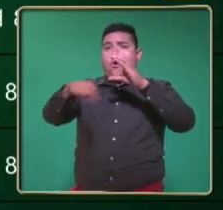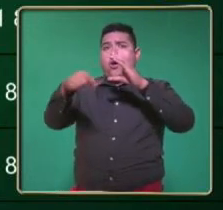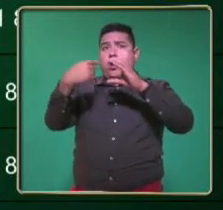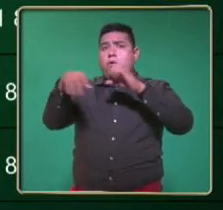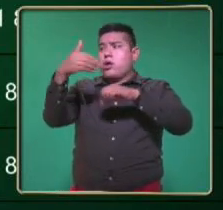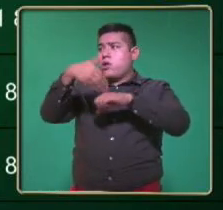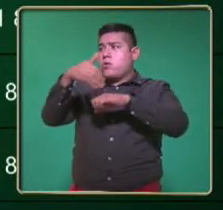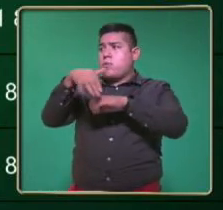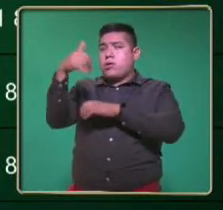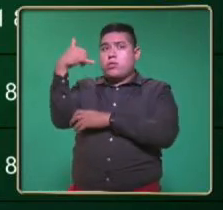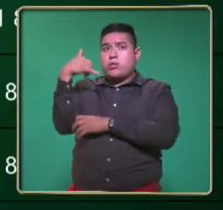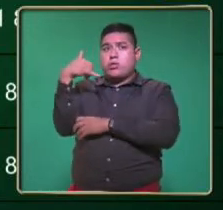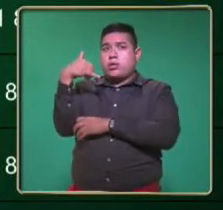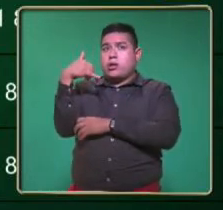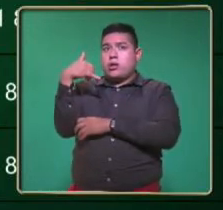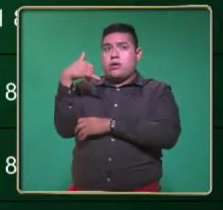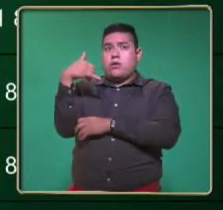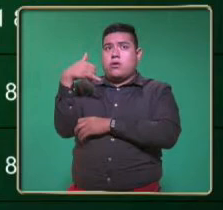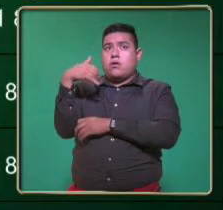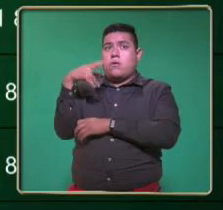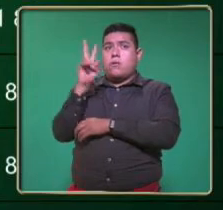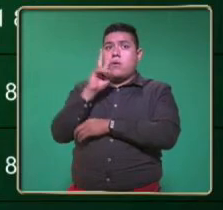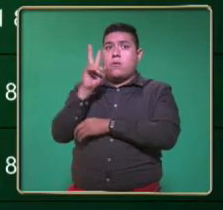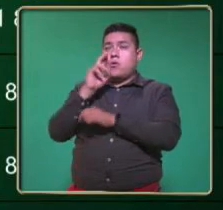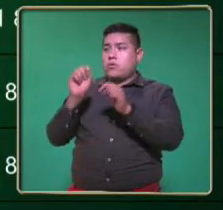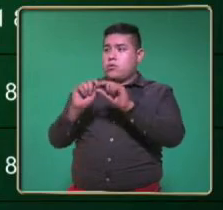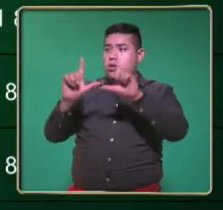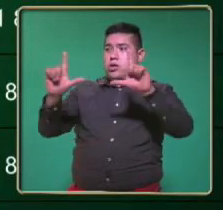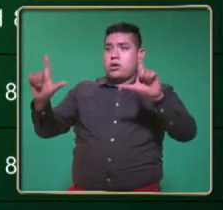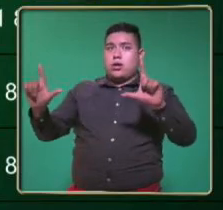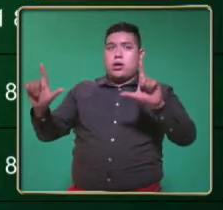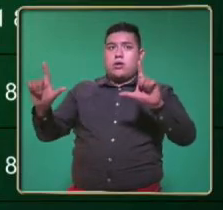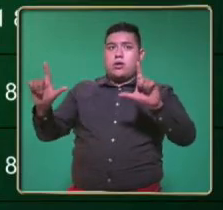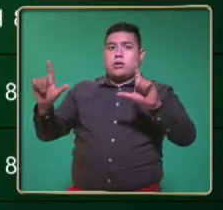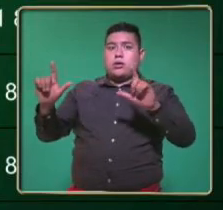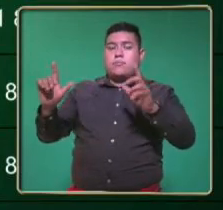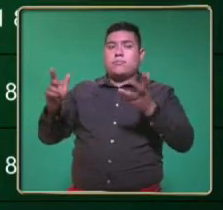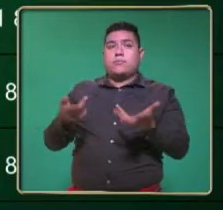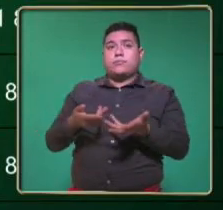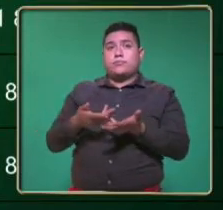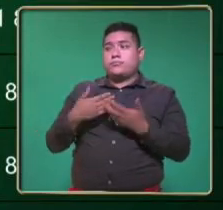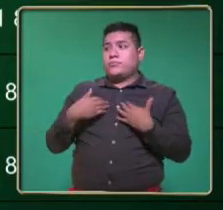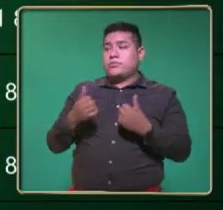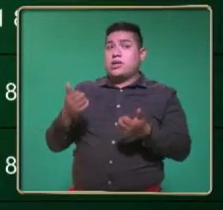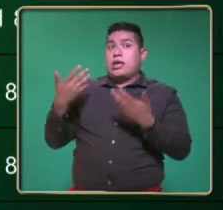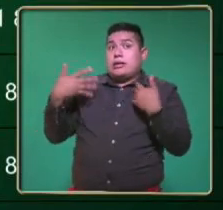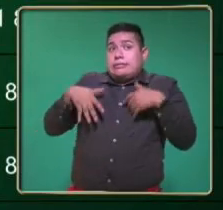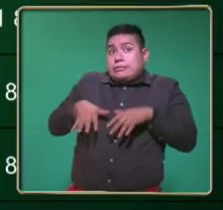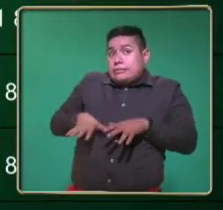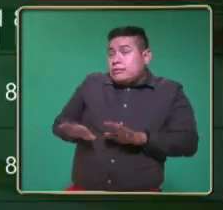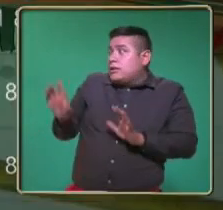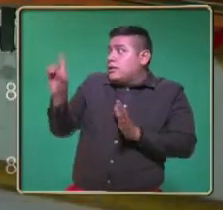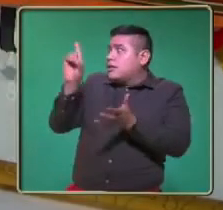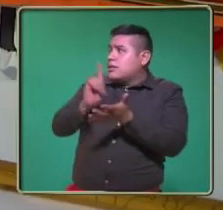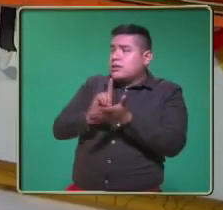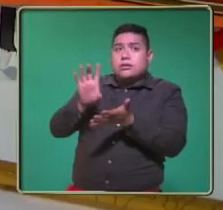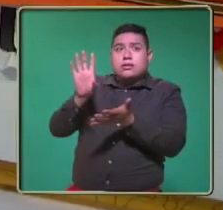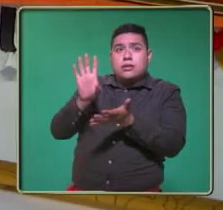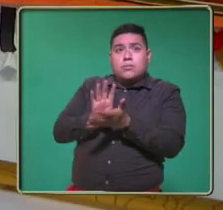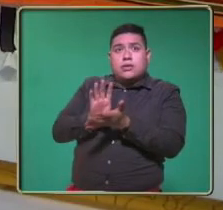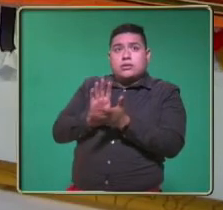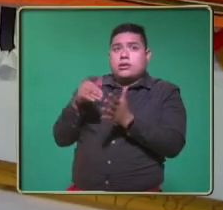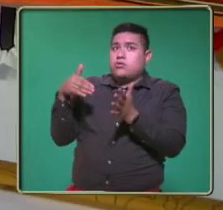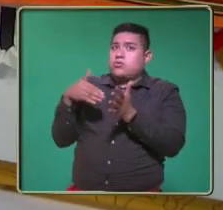telefónico. Y mire, vámonos con esta frase a nuestra casita. Si la discapacidad no los